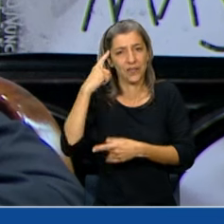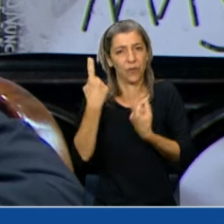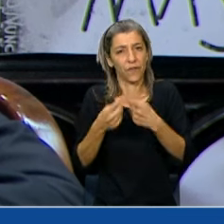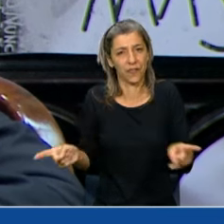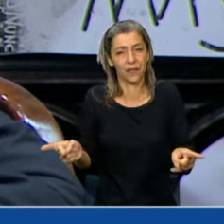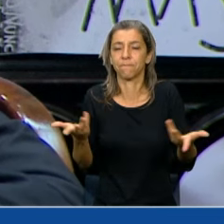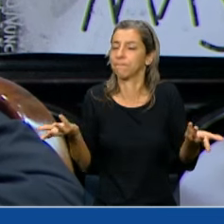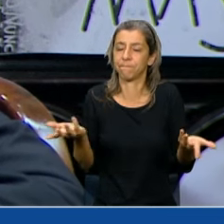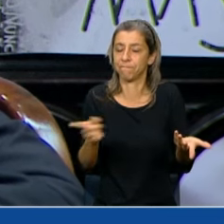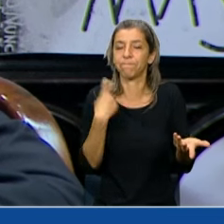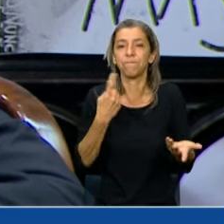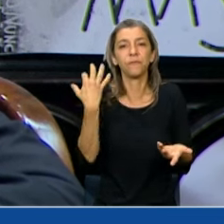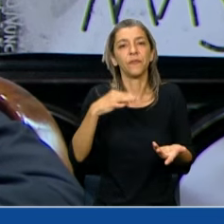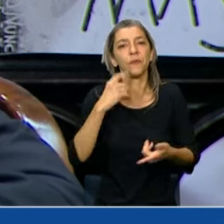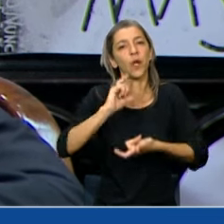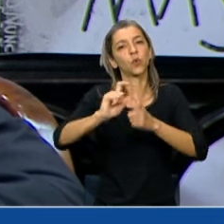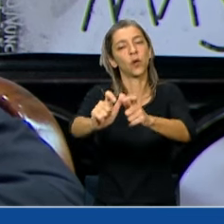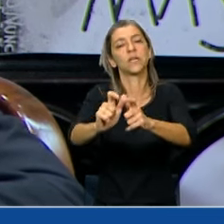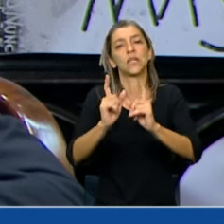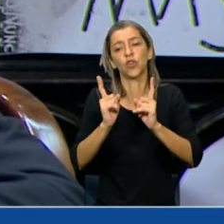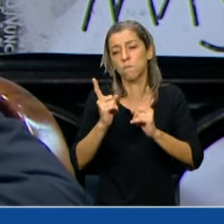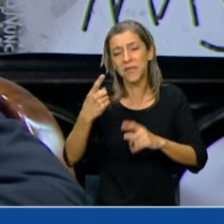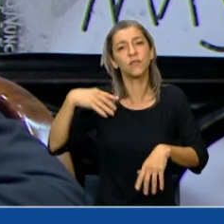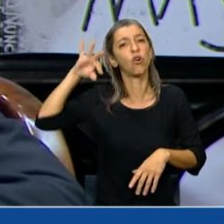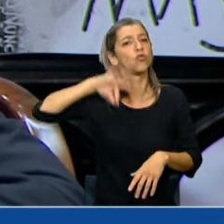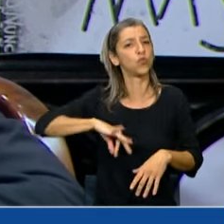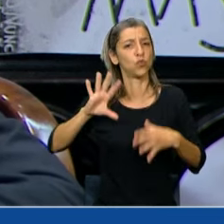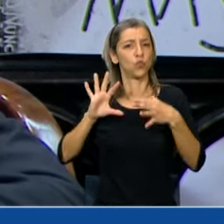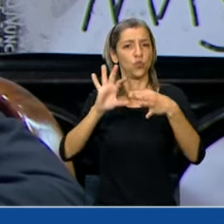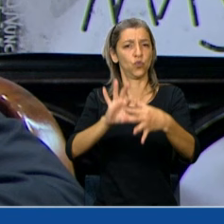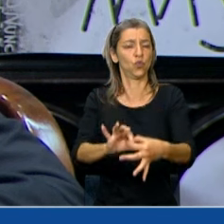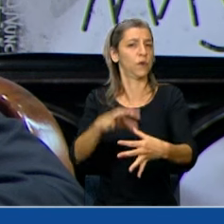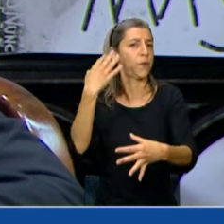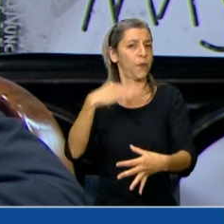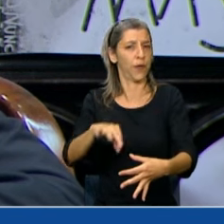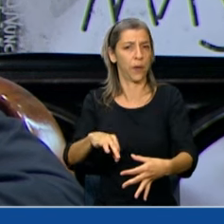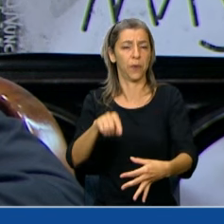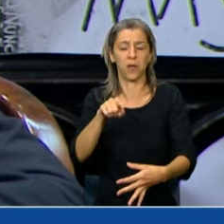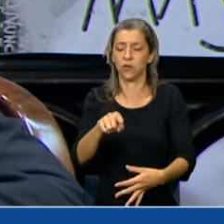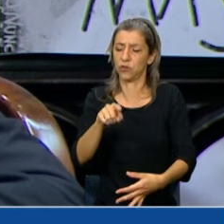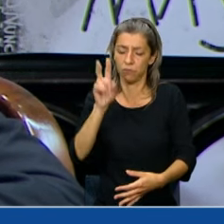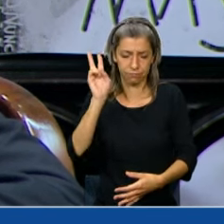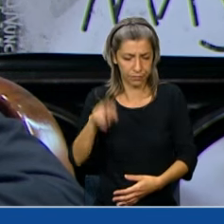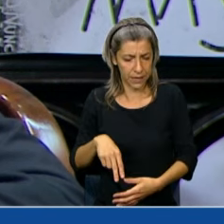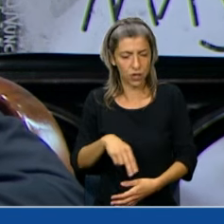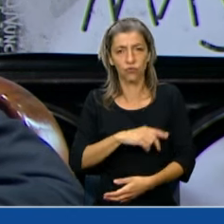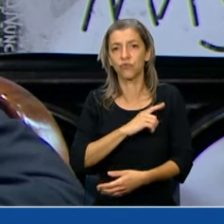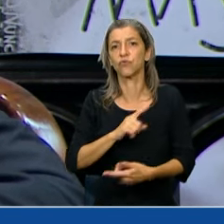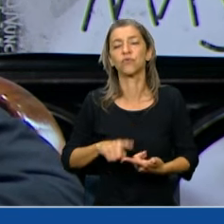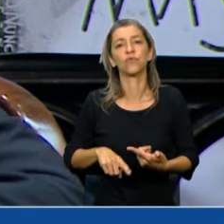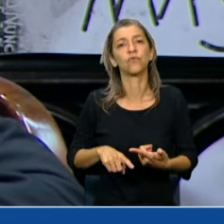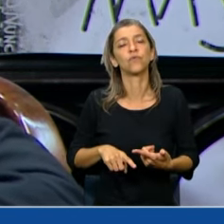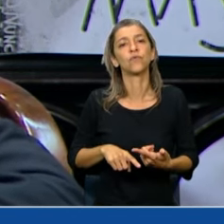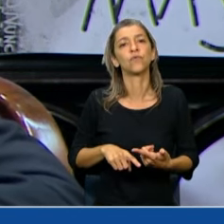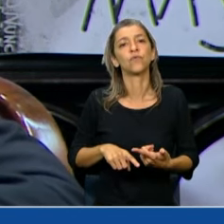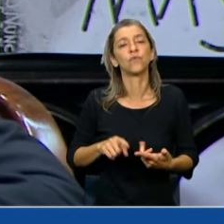actualice tomando como índice el salario absolutamente razonable y lo que